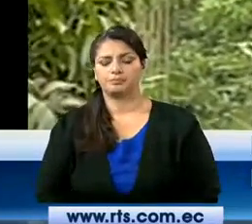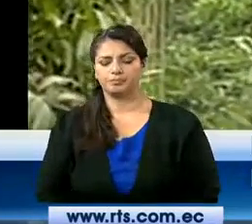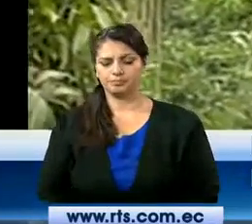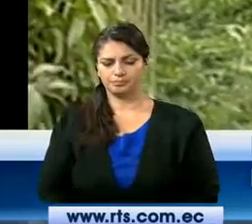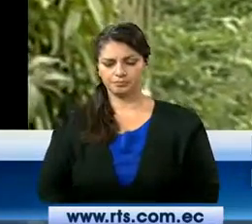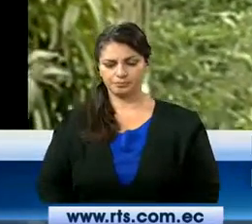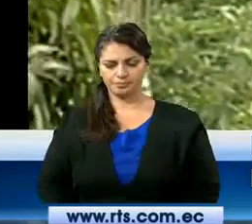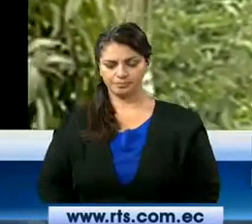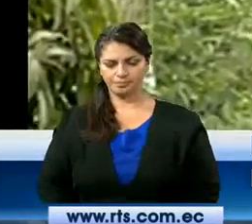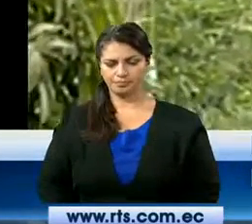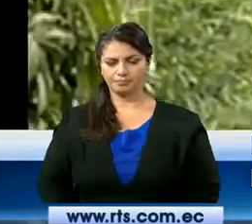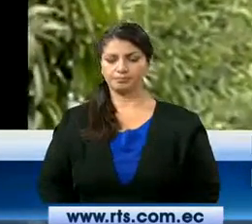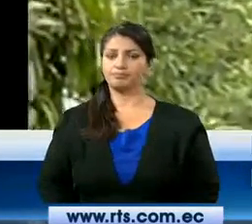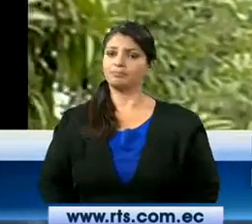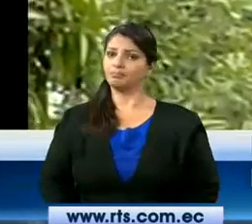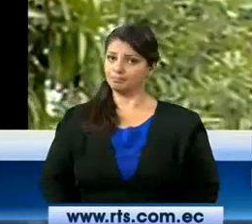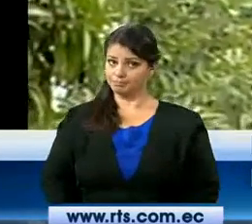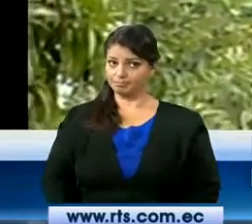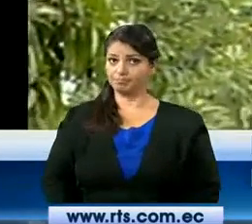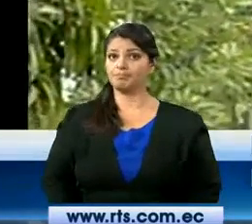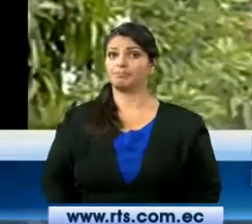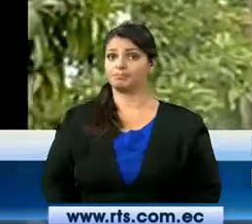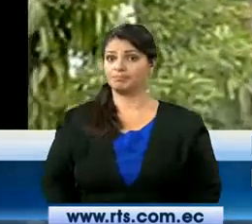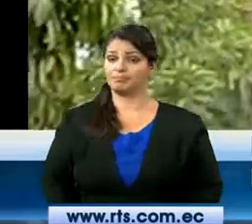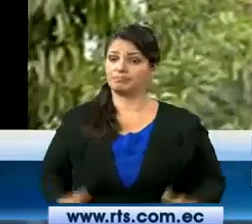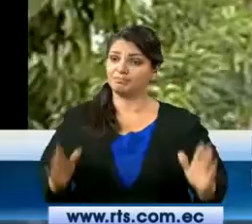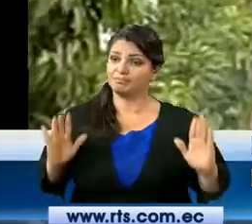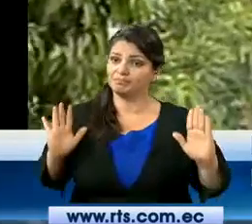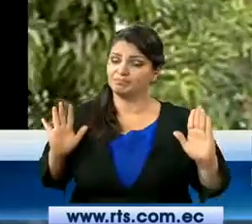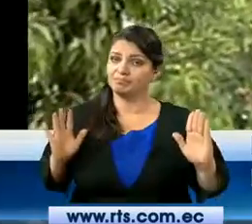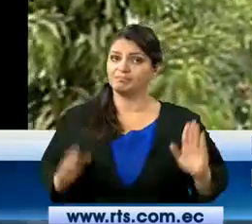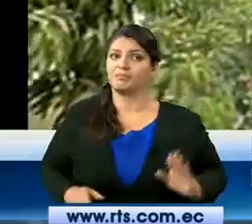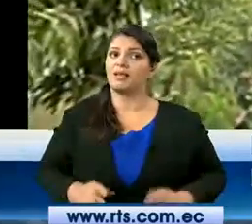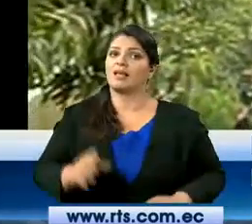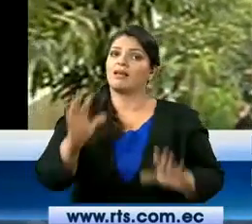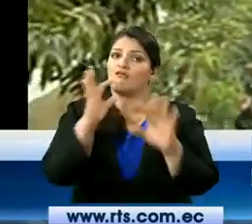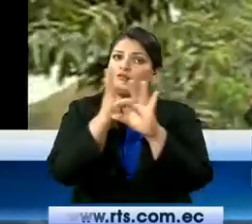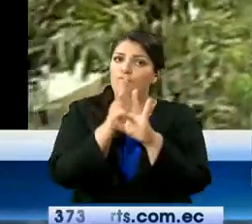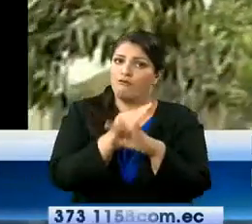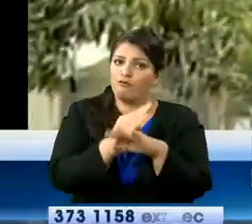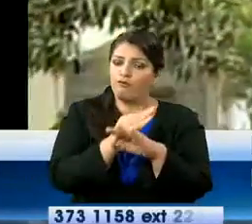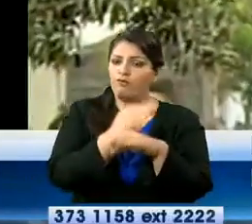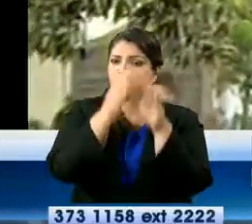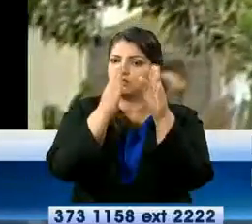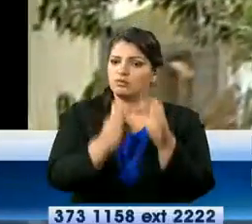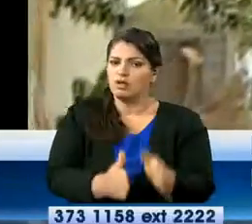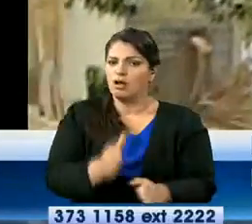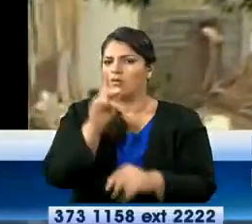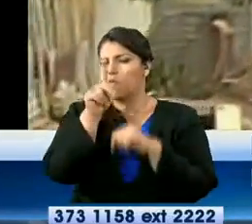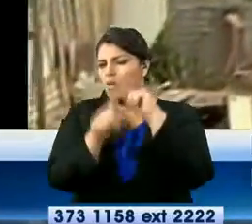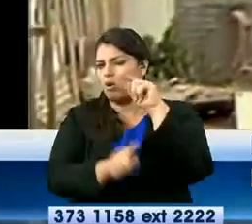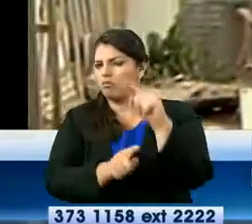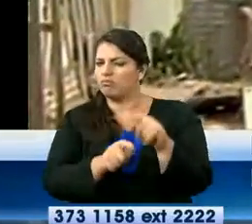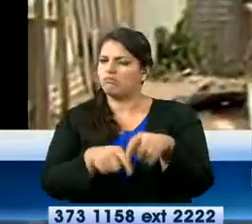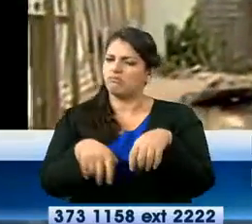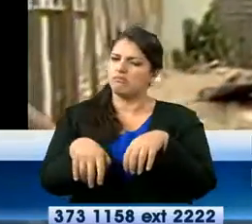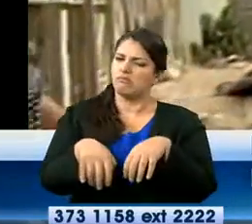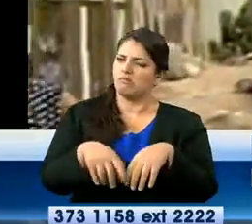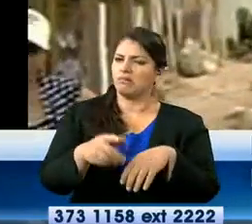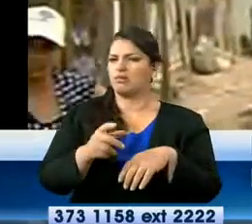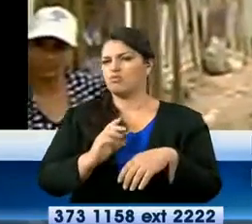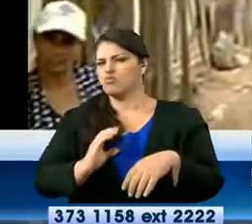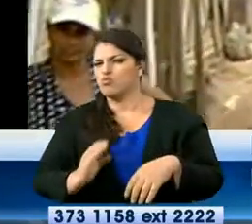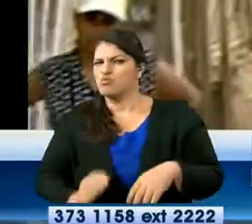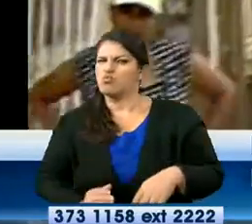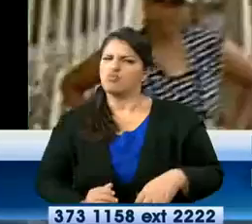de actuaciones que tienen ciertos funcionarios, ciertos contratistas, son contratistas ellos, sí, son ciertos contratistas